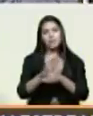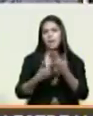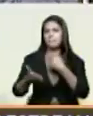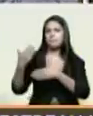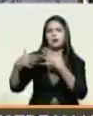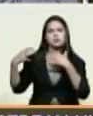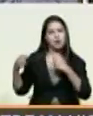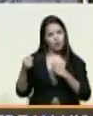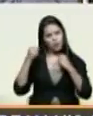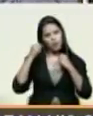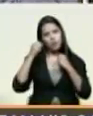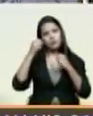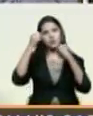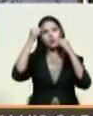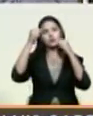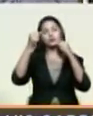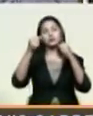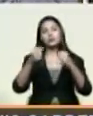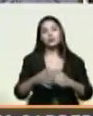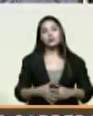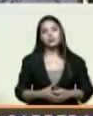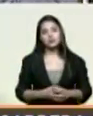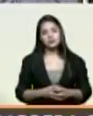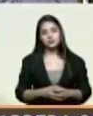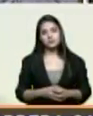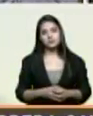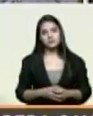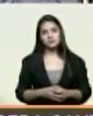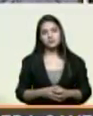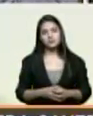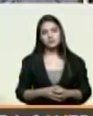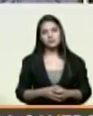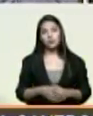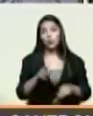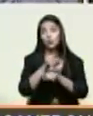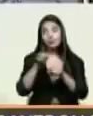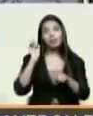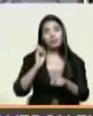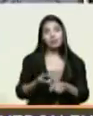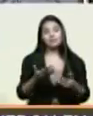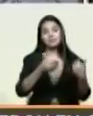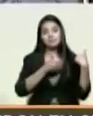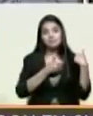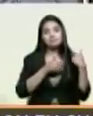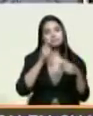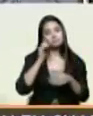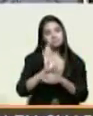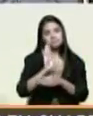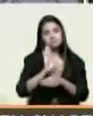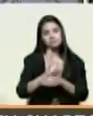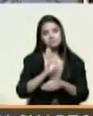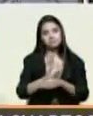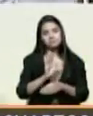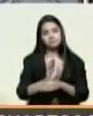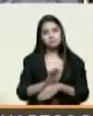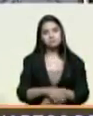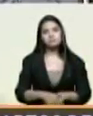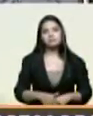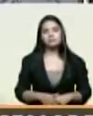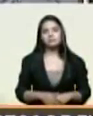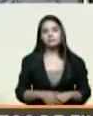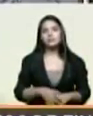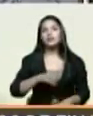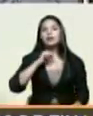pasado glorioso de héroes y heroínas. En las manos de ustedes está preservar